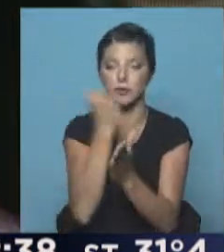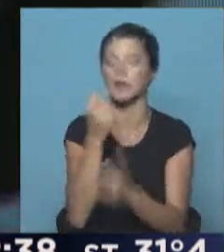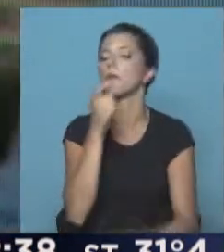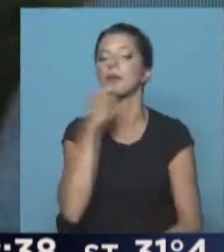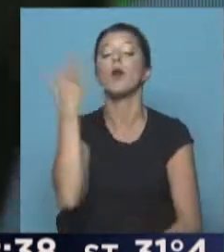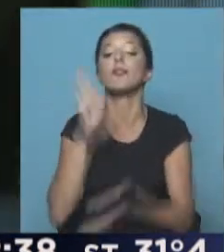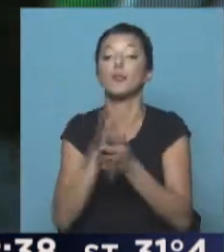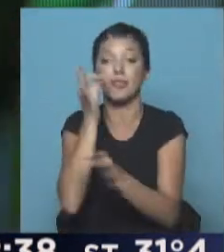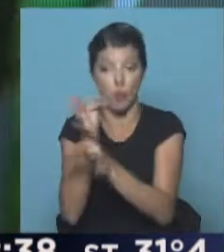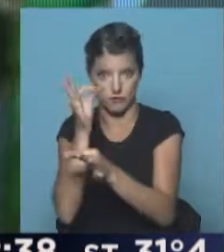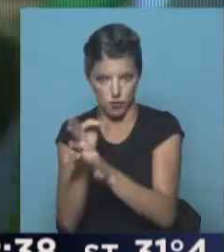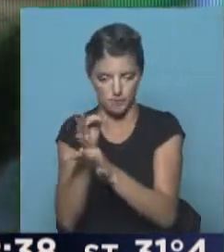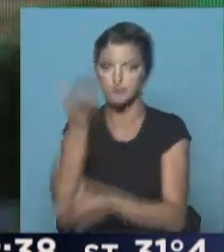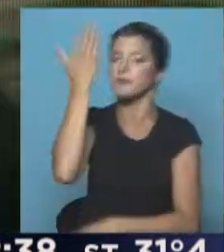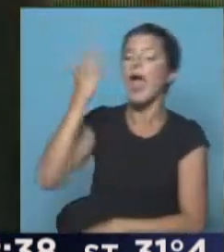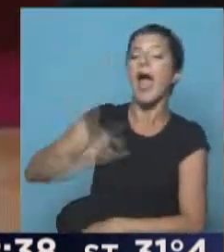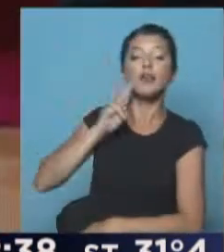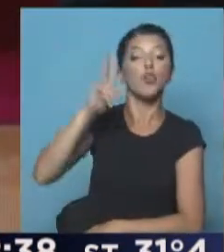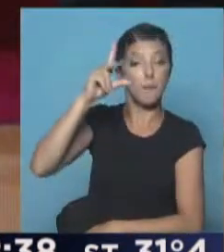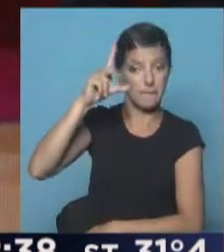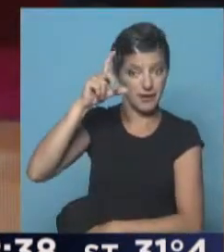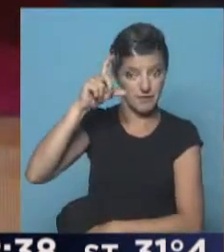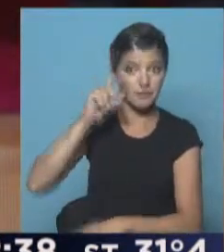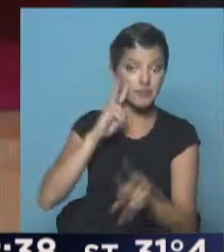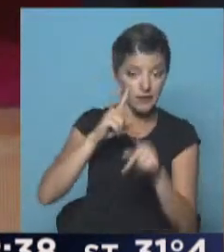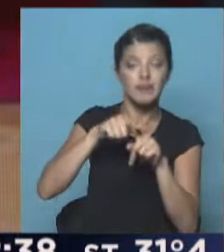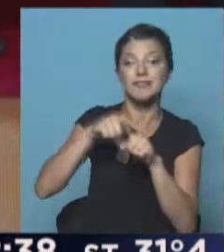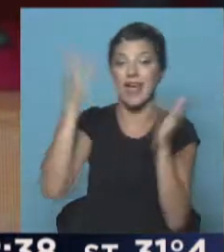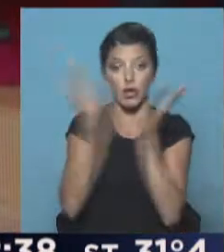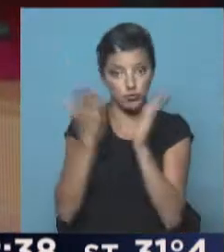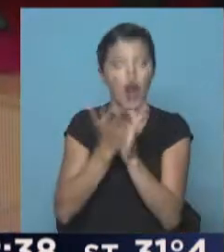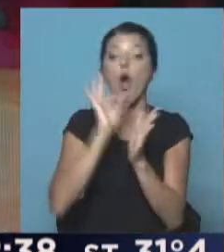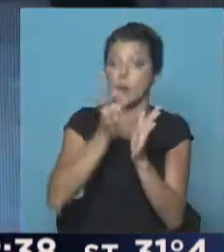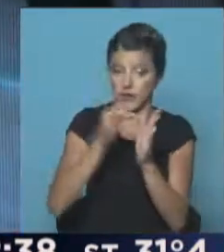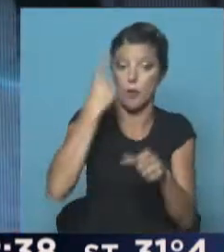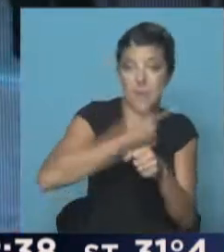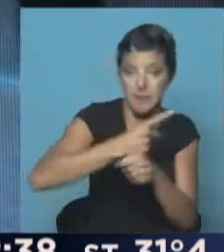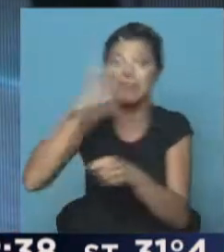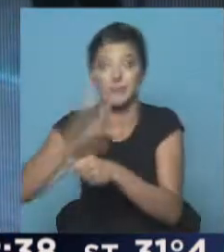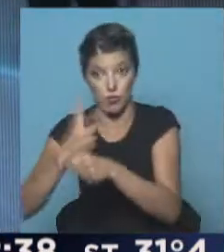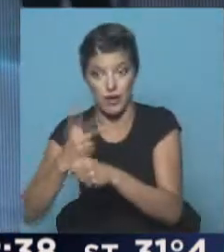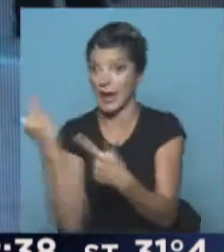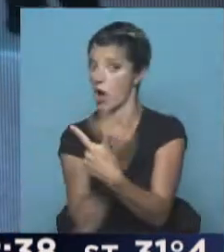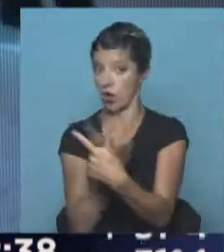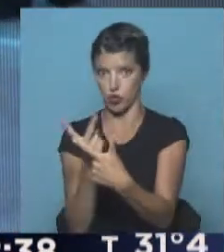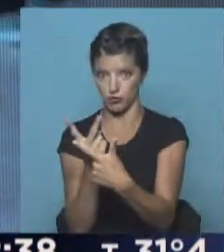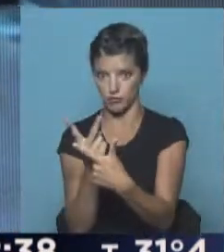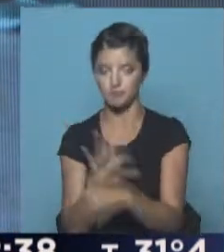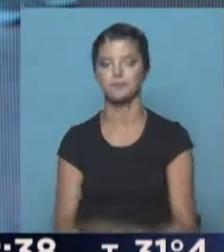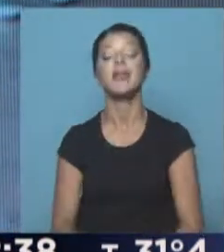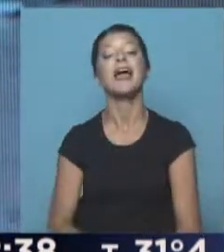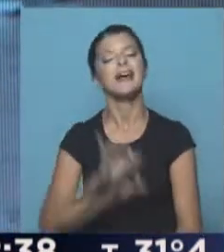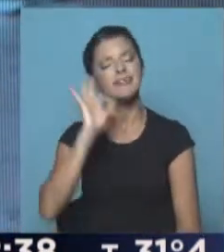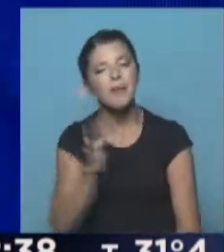ejemplo desde el año 2000 estudiar el periodo de pinochet es obligatorio tanto en la primaria como en la secundaria sabe que el